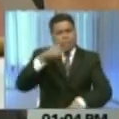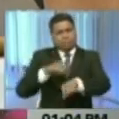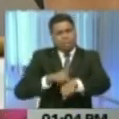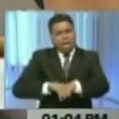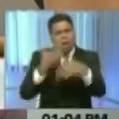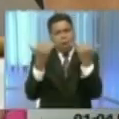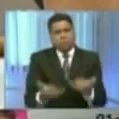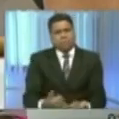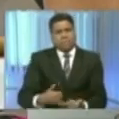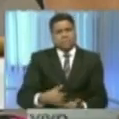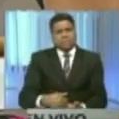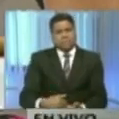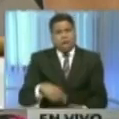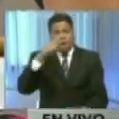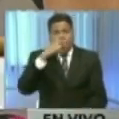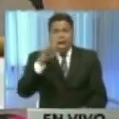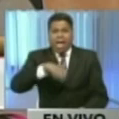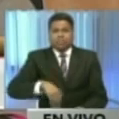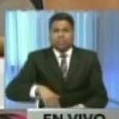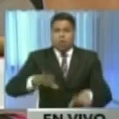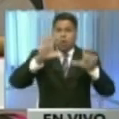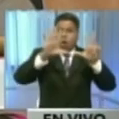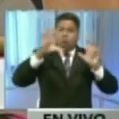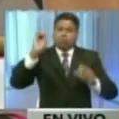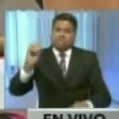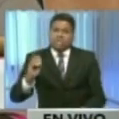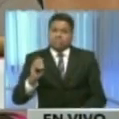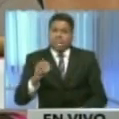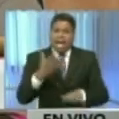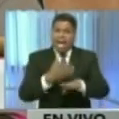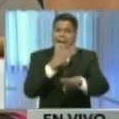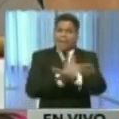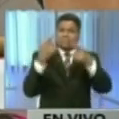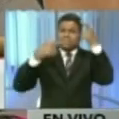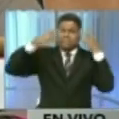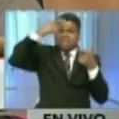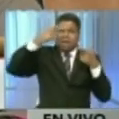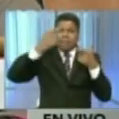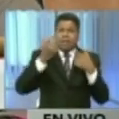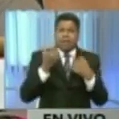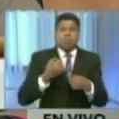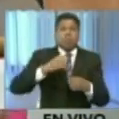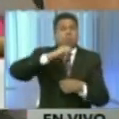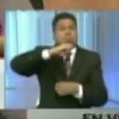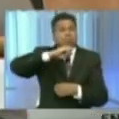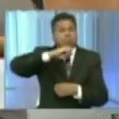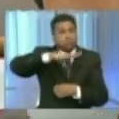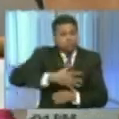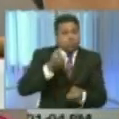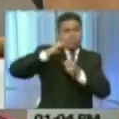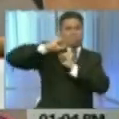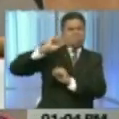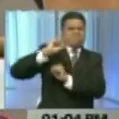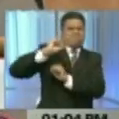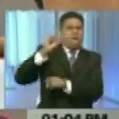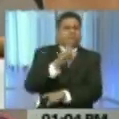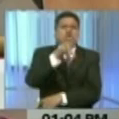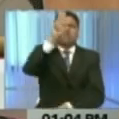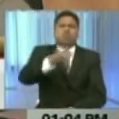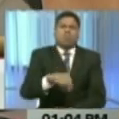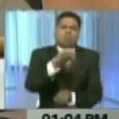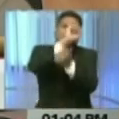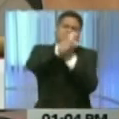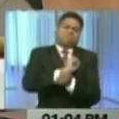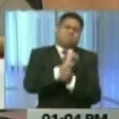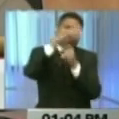de los 80, los 90, antes que llegara el comandante Chávez, fue una historia de resistencia. Nunca nos sometimos,